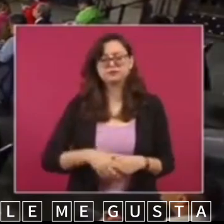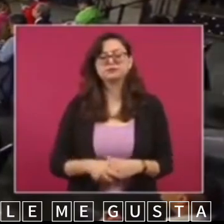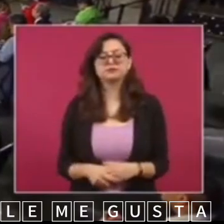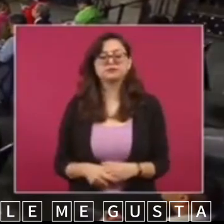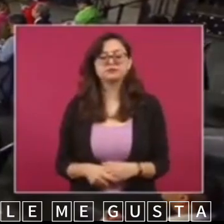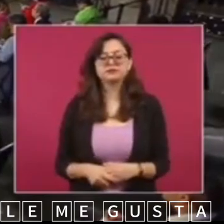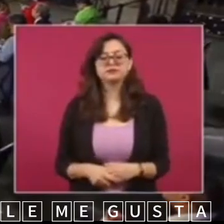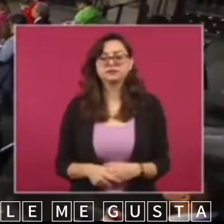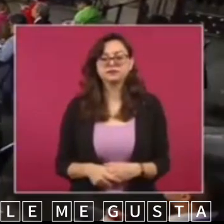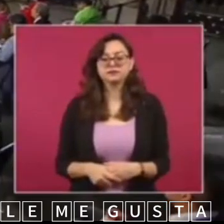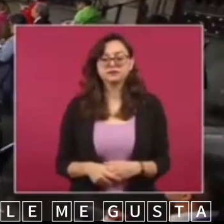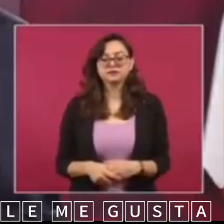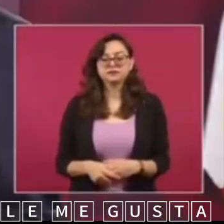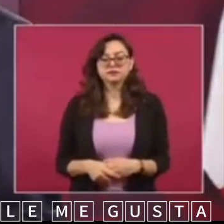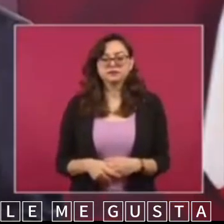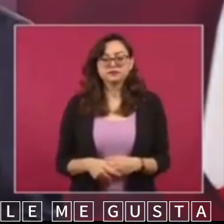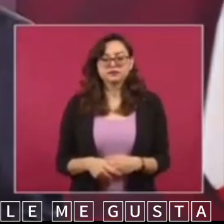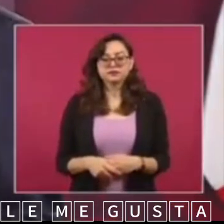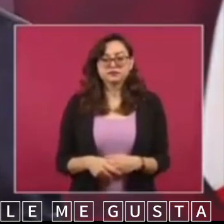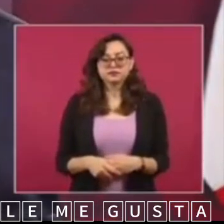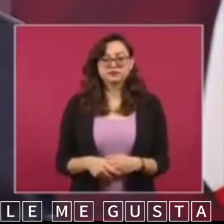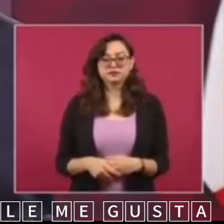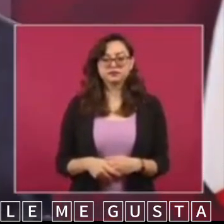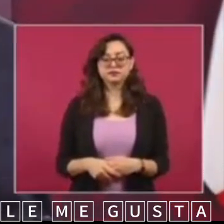de personas